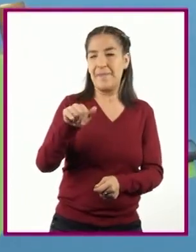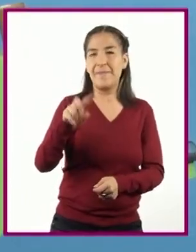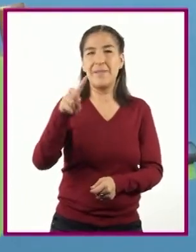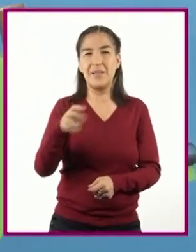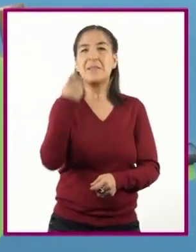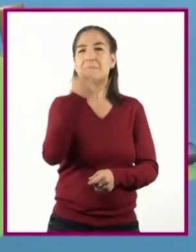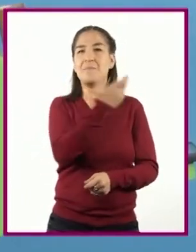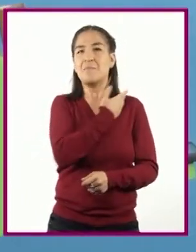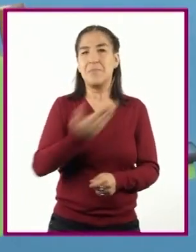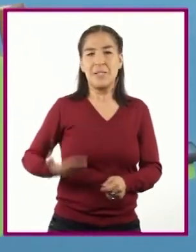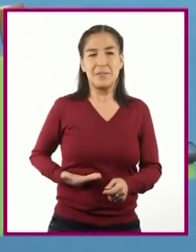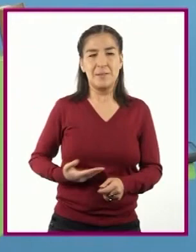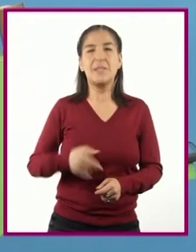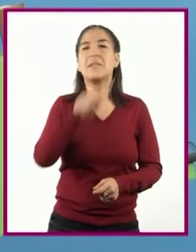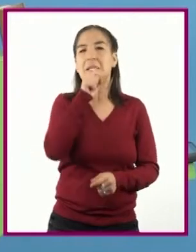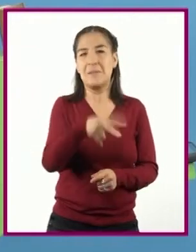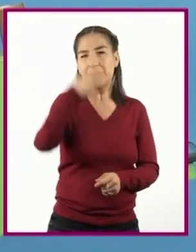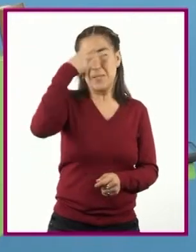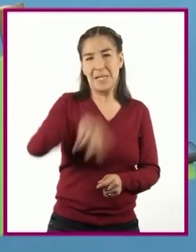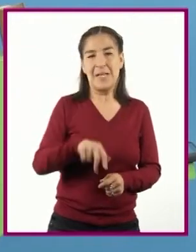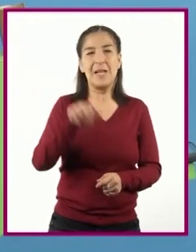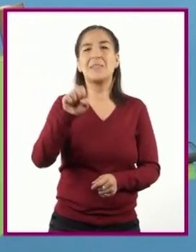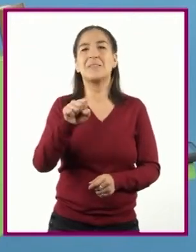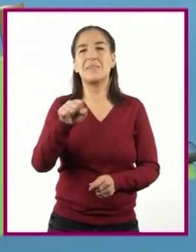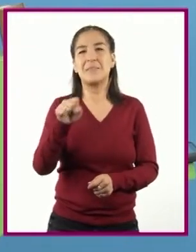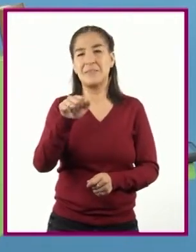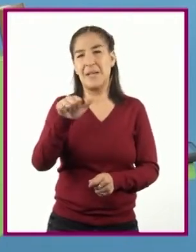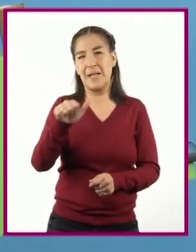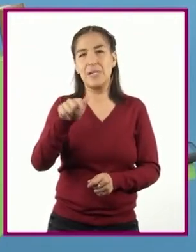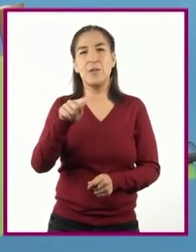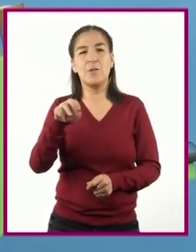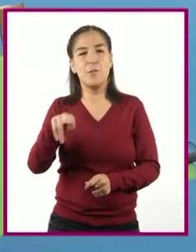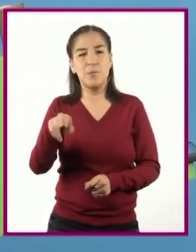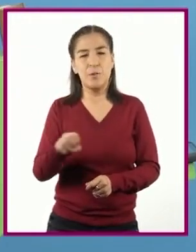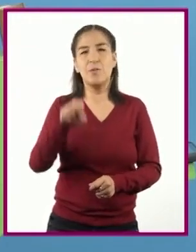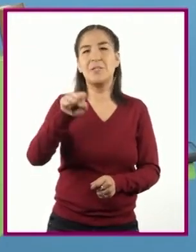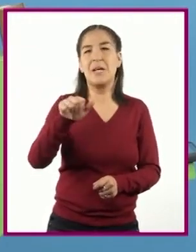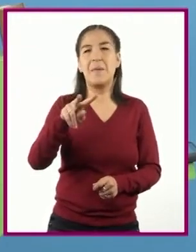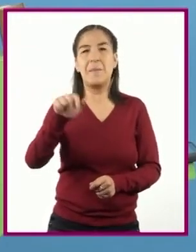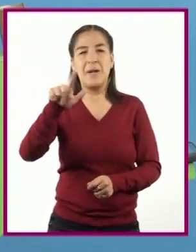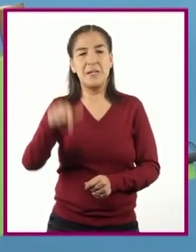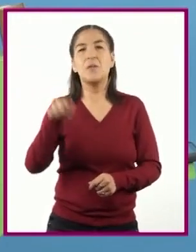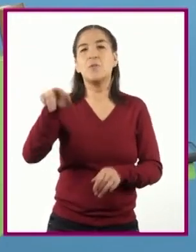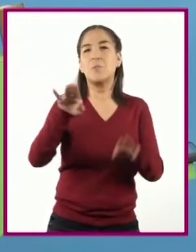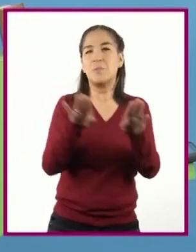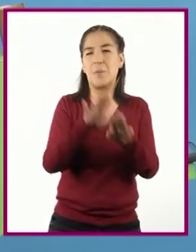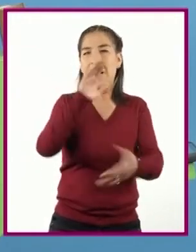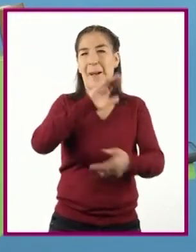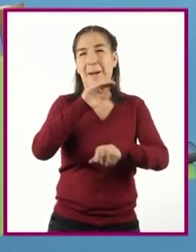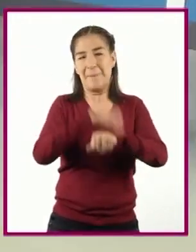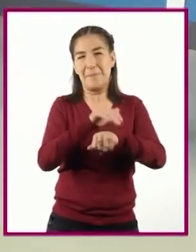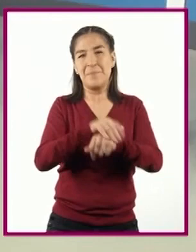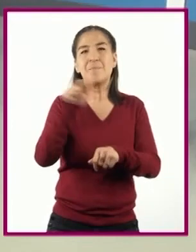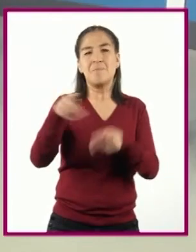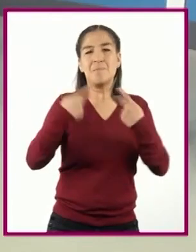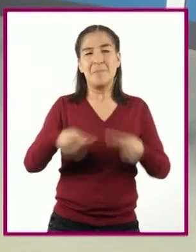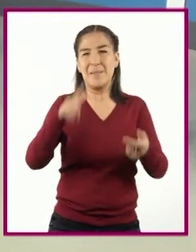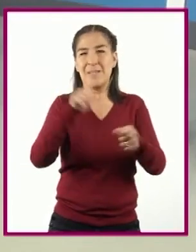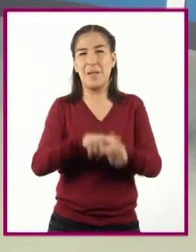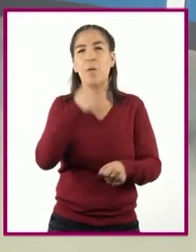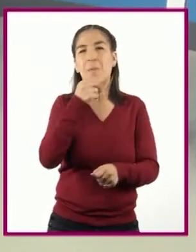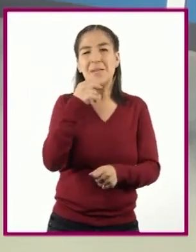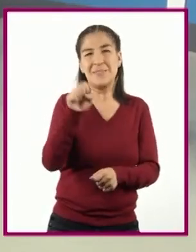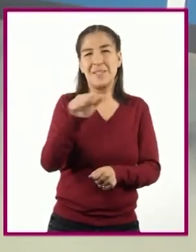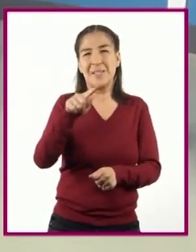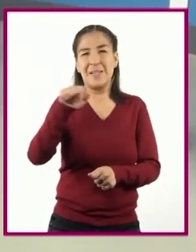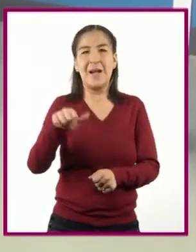como presidente y al mexicano Antonio de Zavala, enemigo personal de Santa Anna, como vicepresidente.